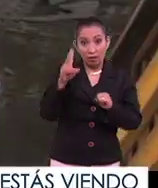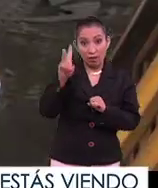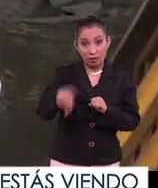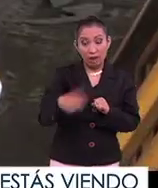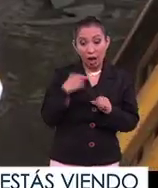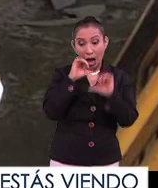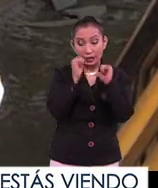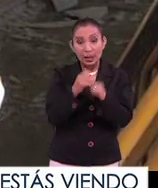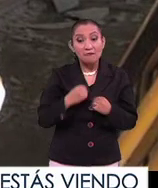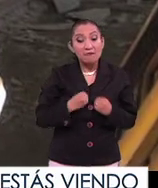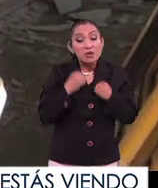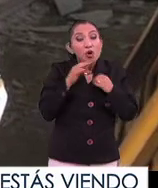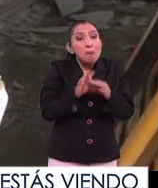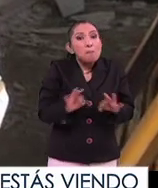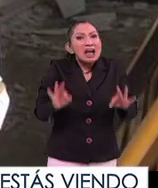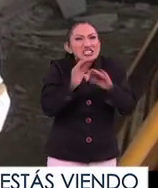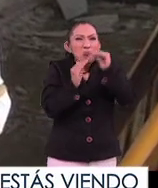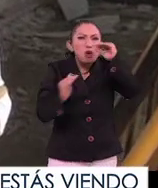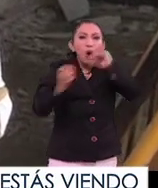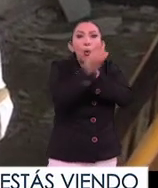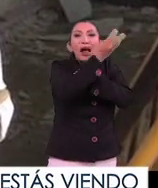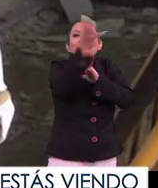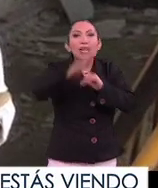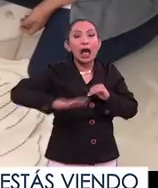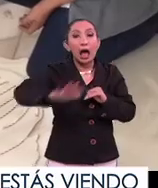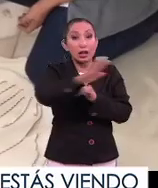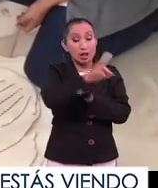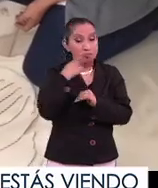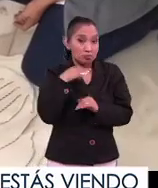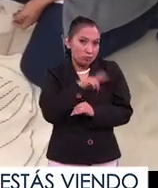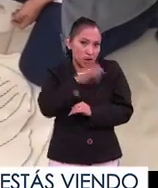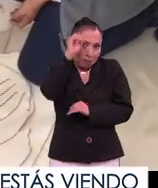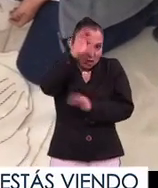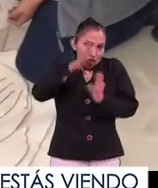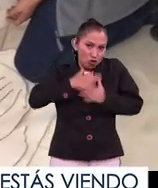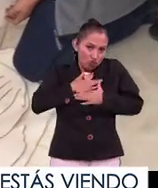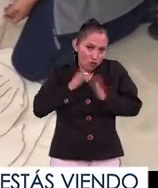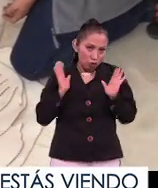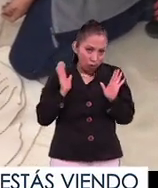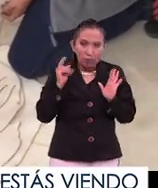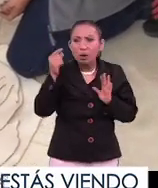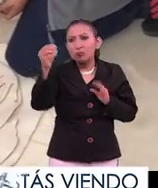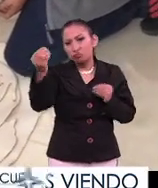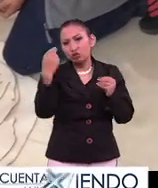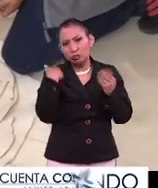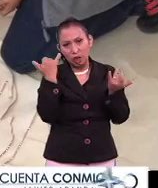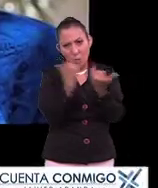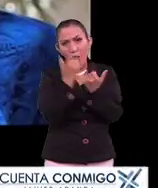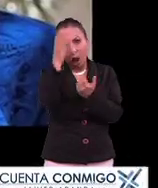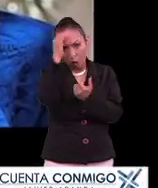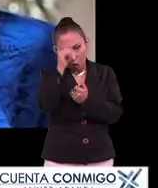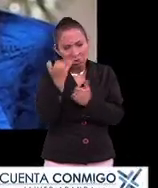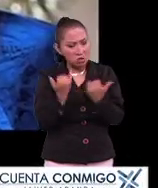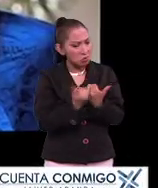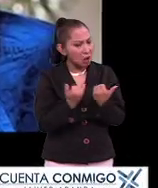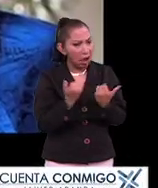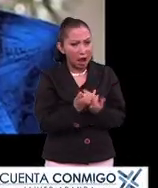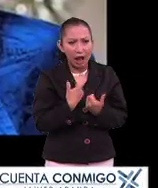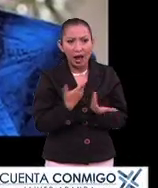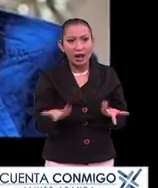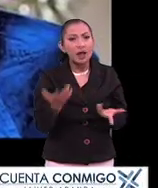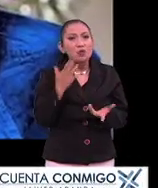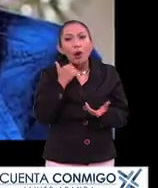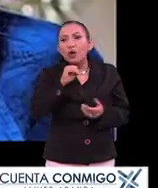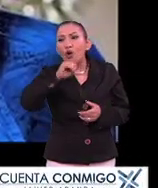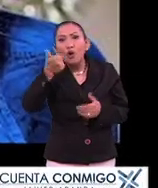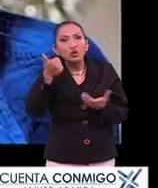¿eh? El artista vivo más importante en cualquier disciplina. Es mi opinión personal, pero creo que sí, muchos la comparten. Sí, no